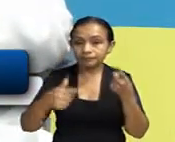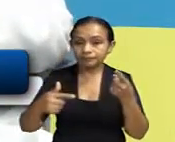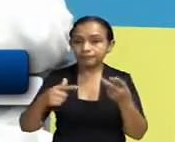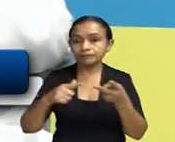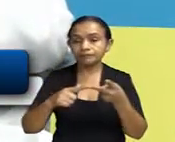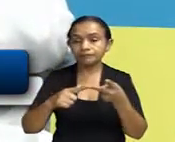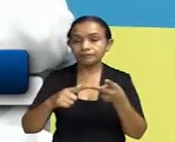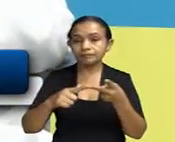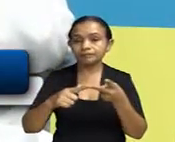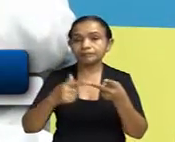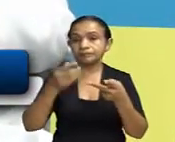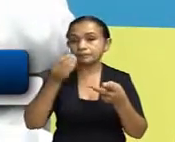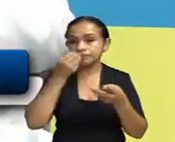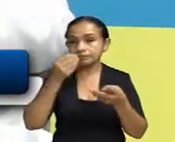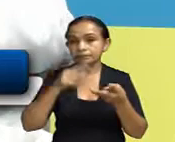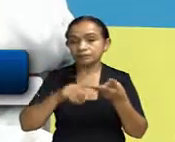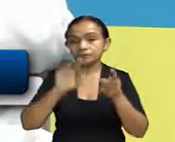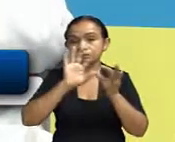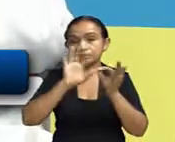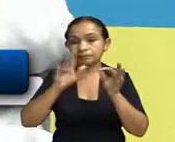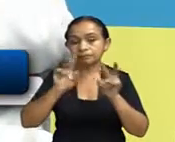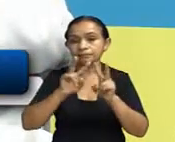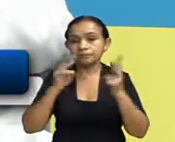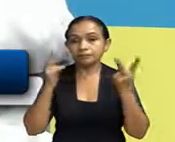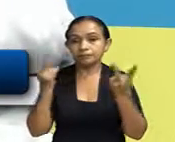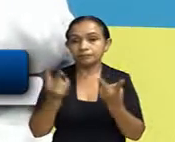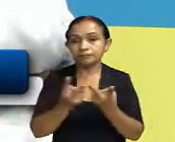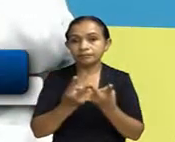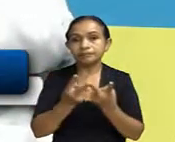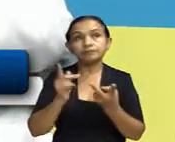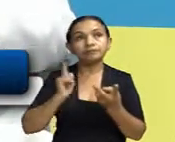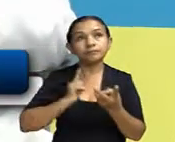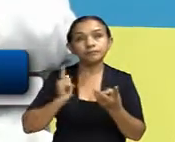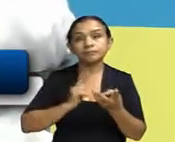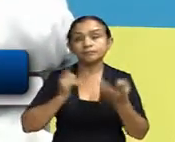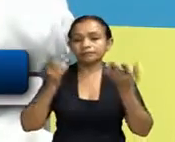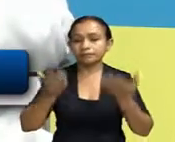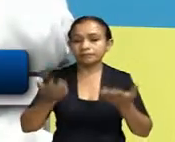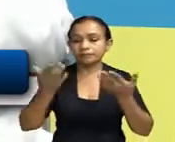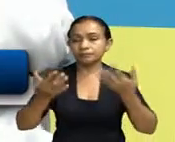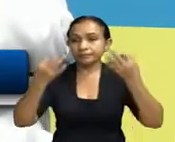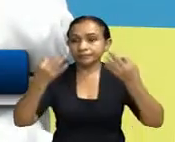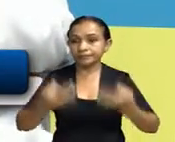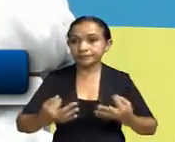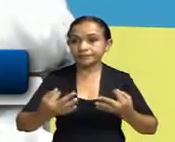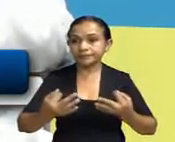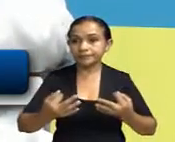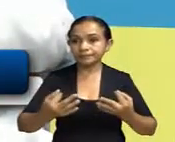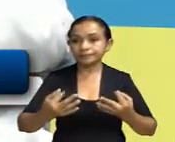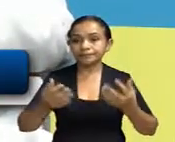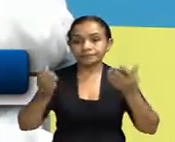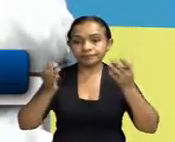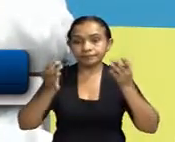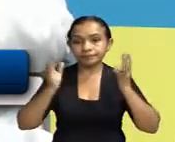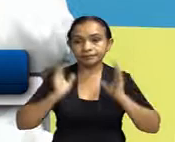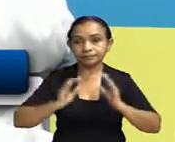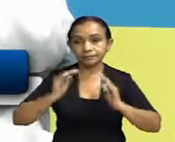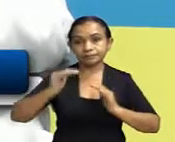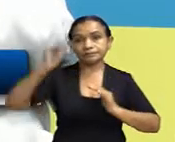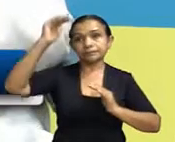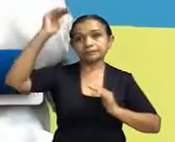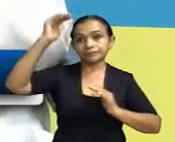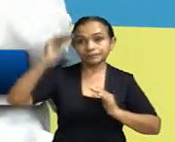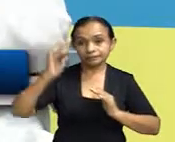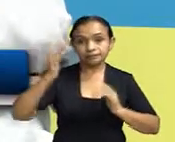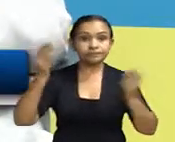dieta equilibrada con frutas, verduras, vegetales, que nos lleve a mantener nuestro peso corporal de acuerdo a nuestra talla,